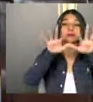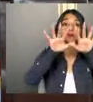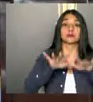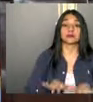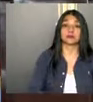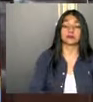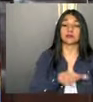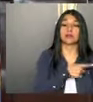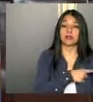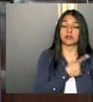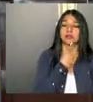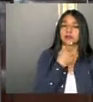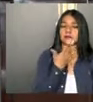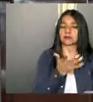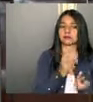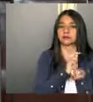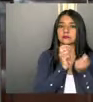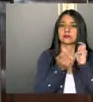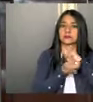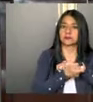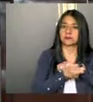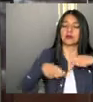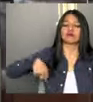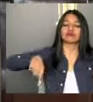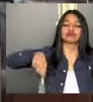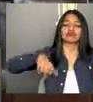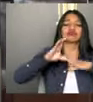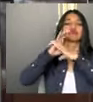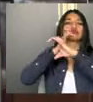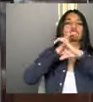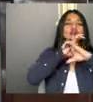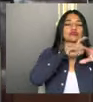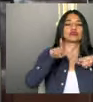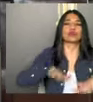Movilidad y que implica una modificación a las rutas y frecuencias para poder